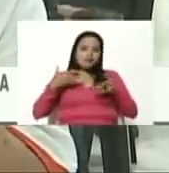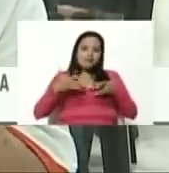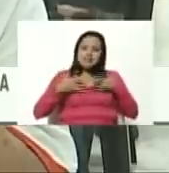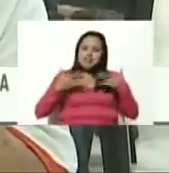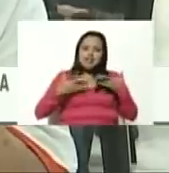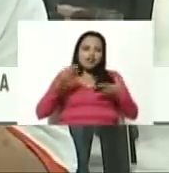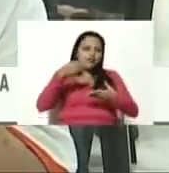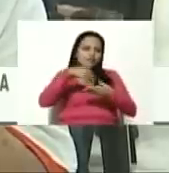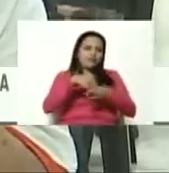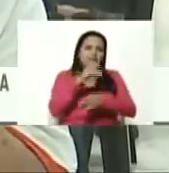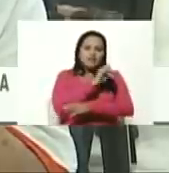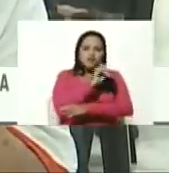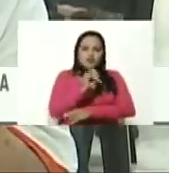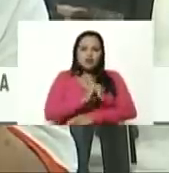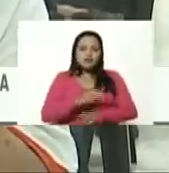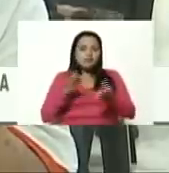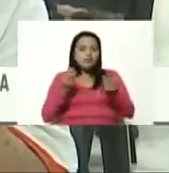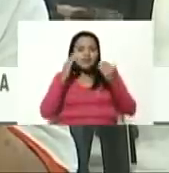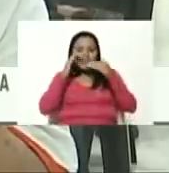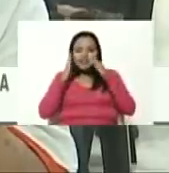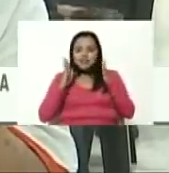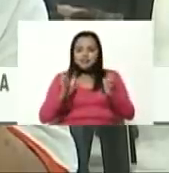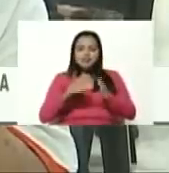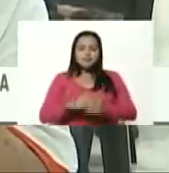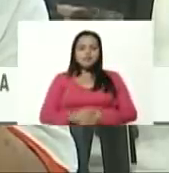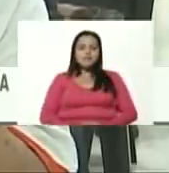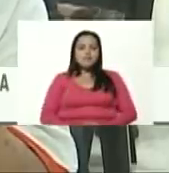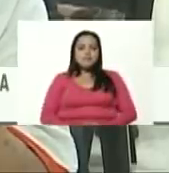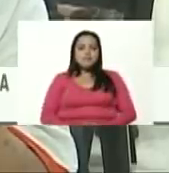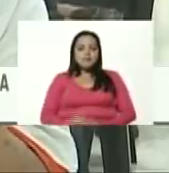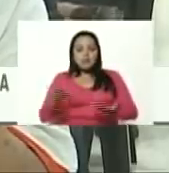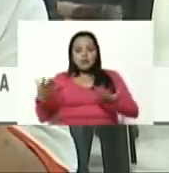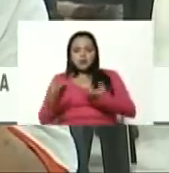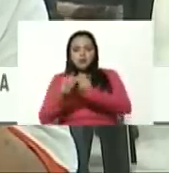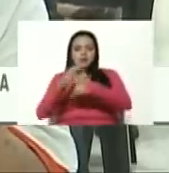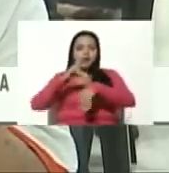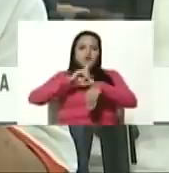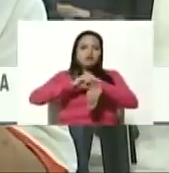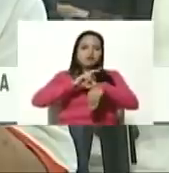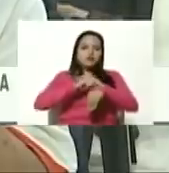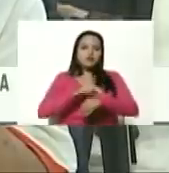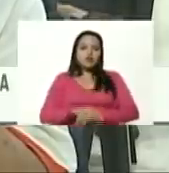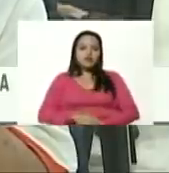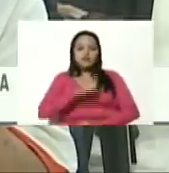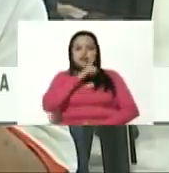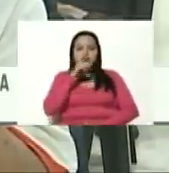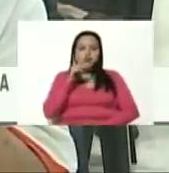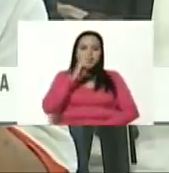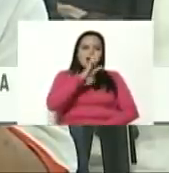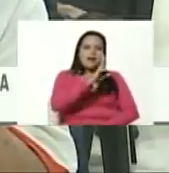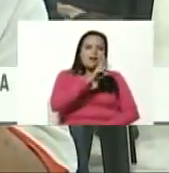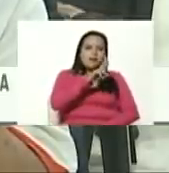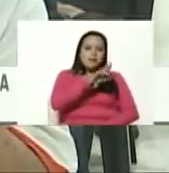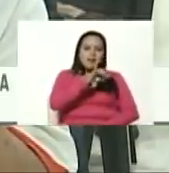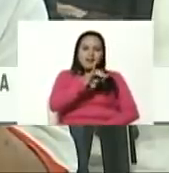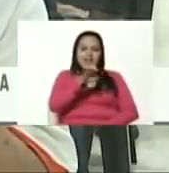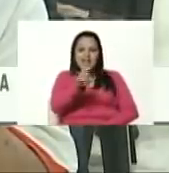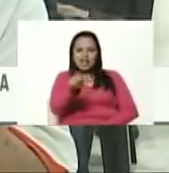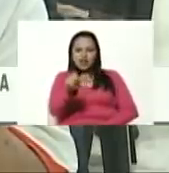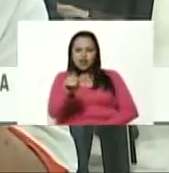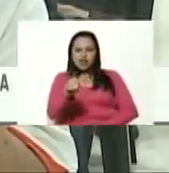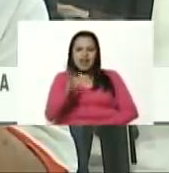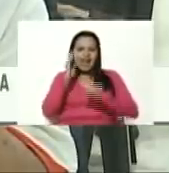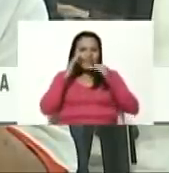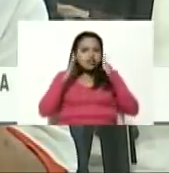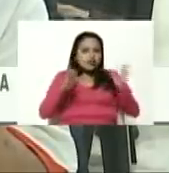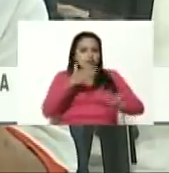Mucha atención aquí, principalmente con la doctora Prieto, que me atendió de lo mejor, o